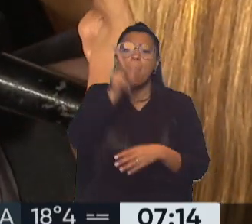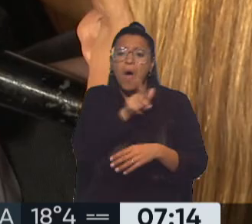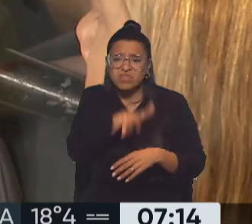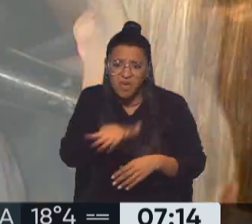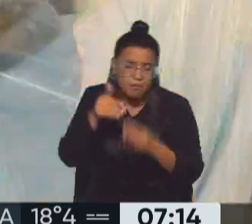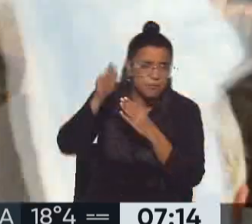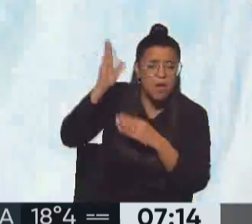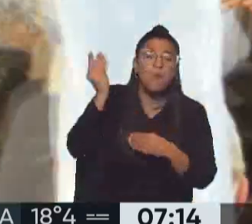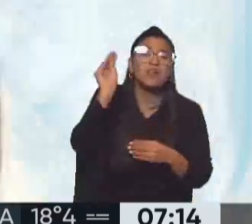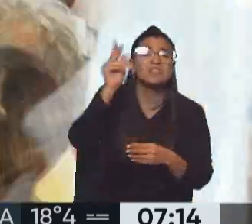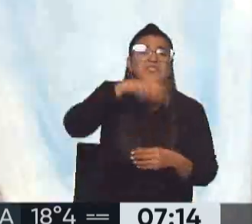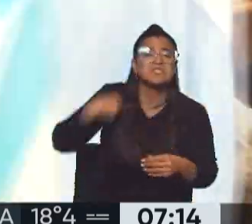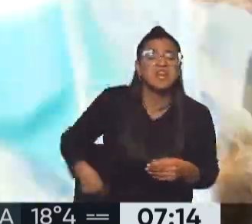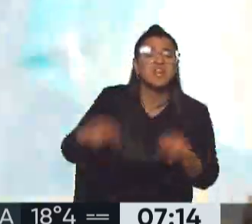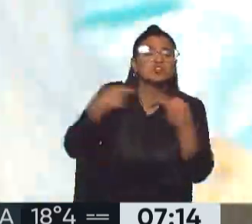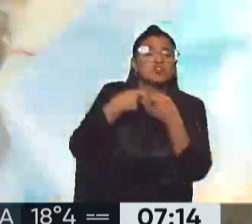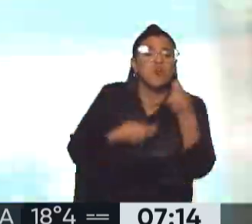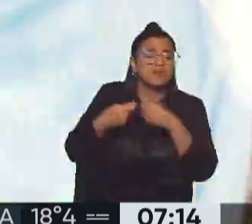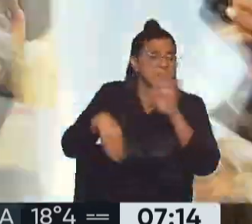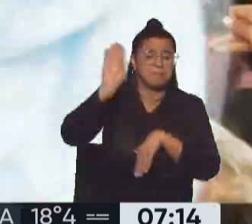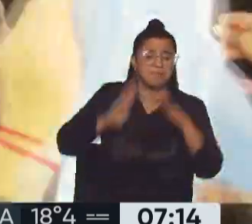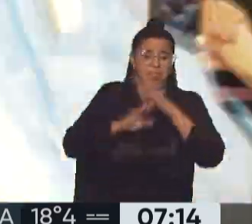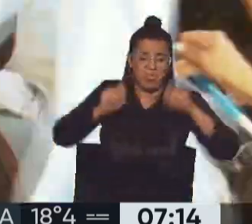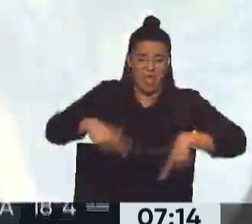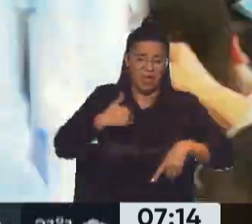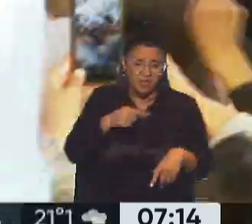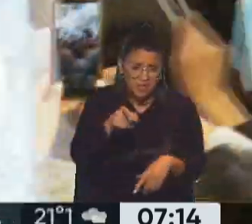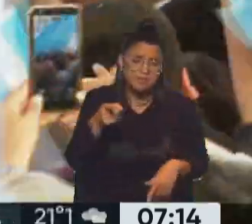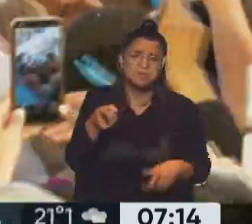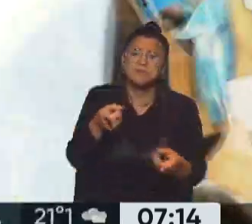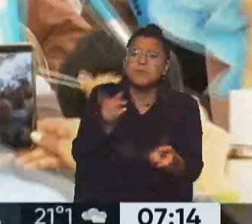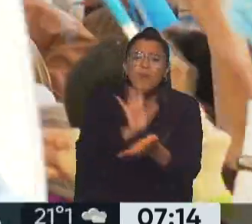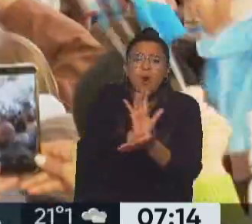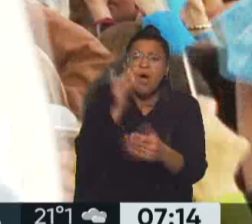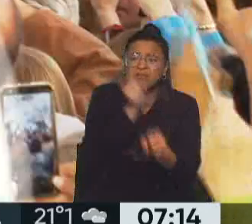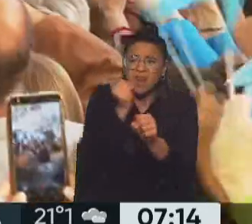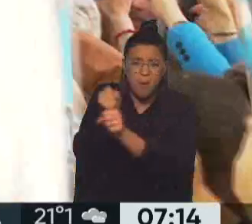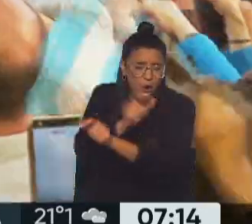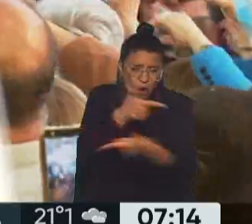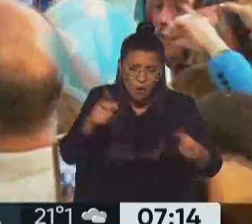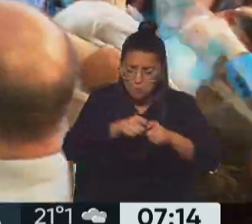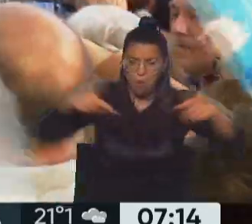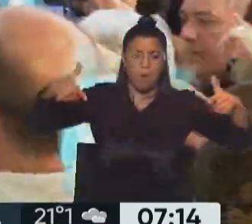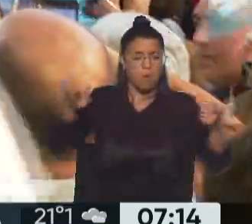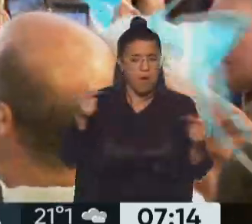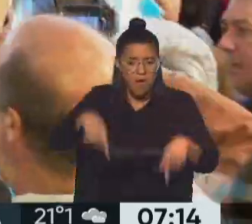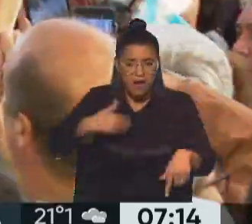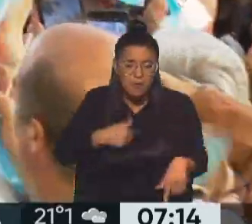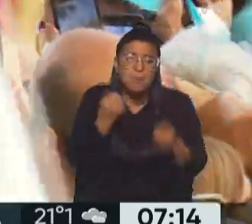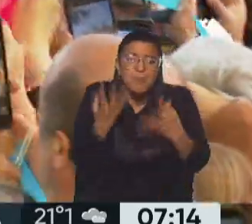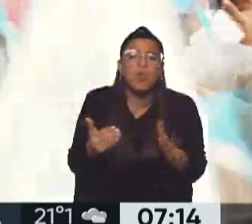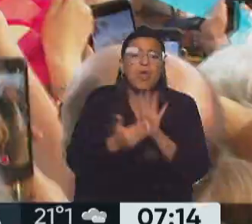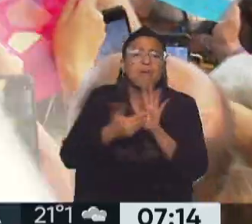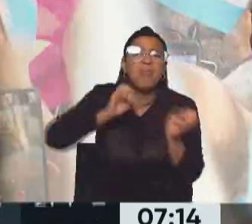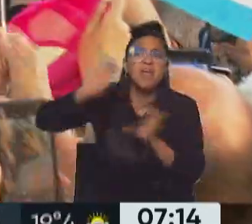Brasil y China son los principales socios comerciales. Esto significaría muchísimo desempleo en la República Argentina porque dependemos de las